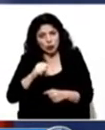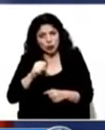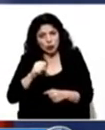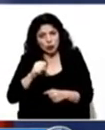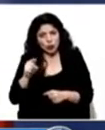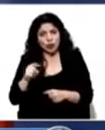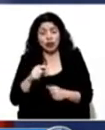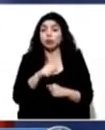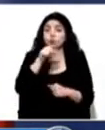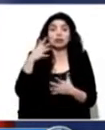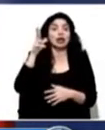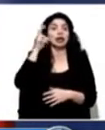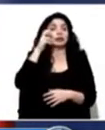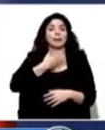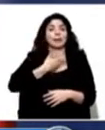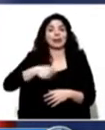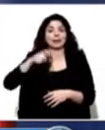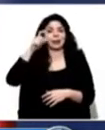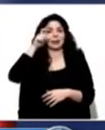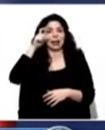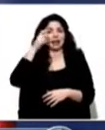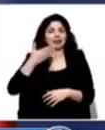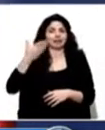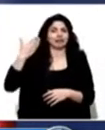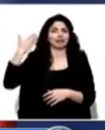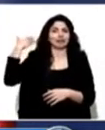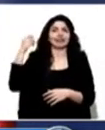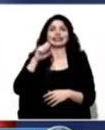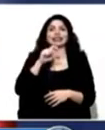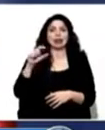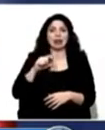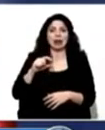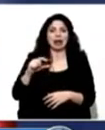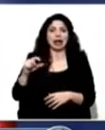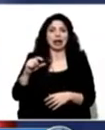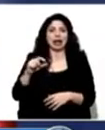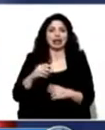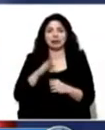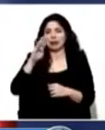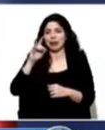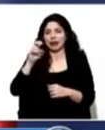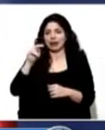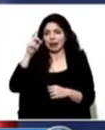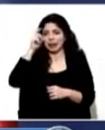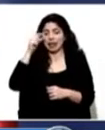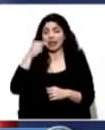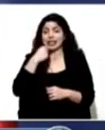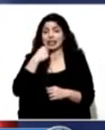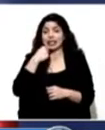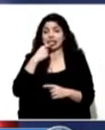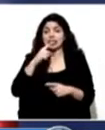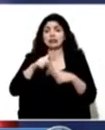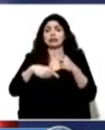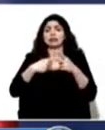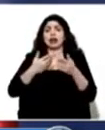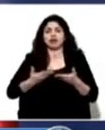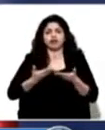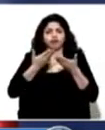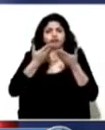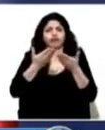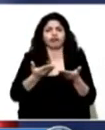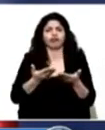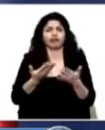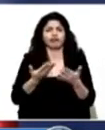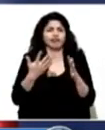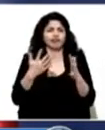Ustedes han oído al presidente Biden hace un par de semanas anunciar que pondremos a disposición